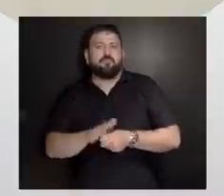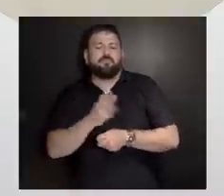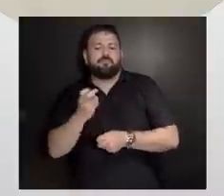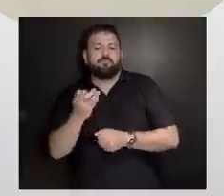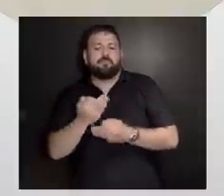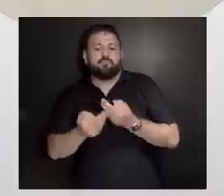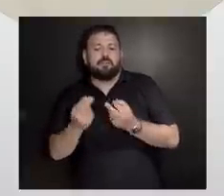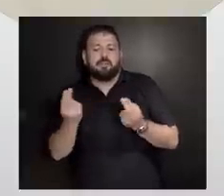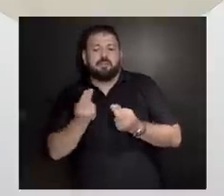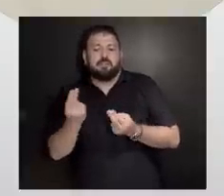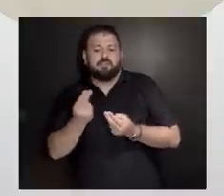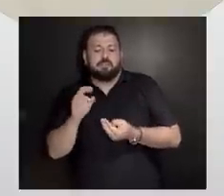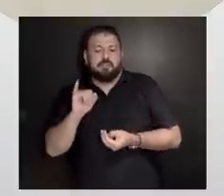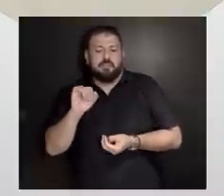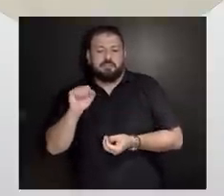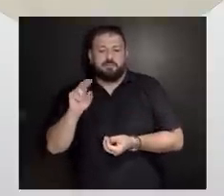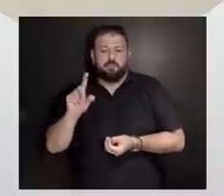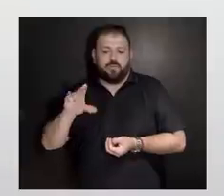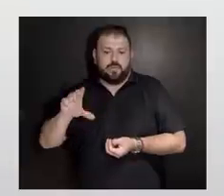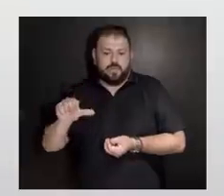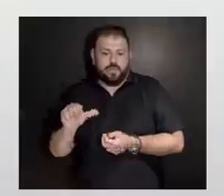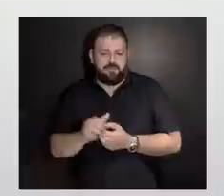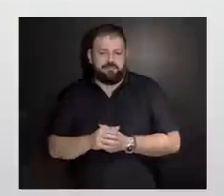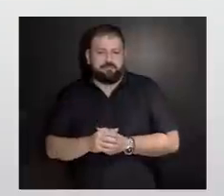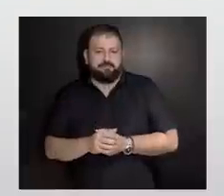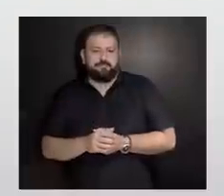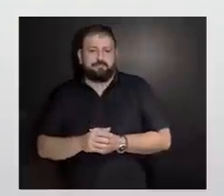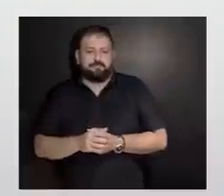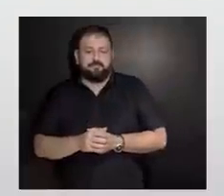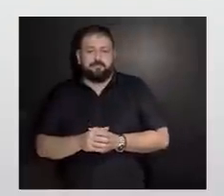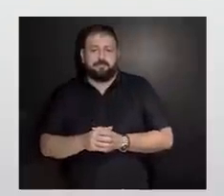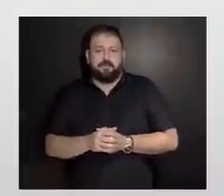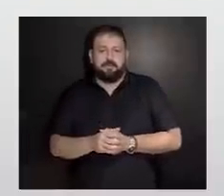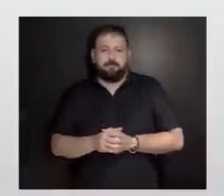células. No sé si podamos ver la siguiente imagen.